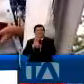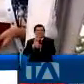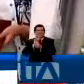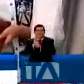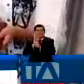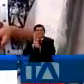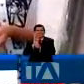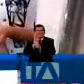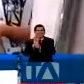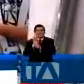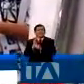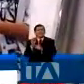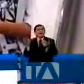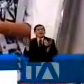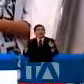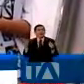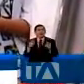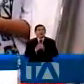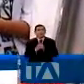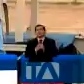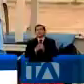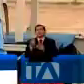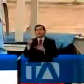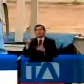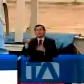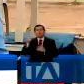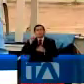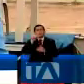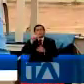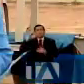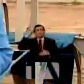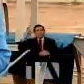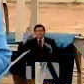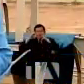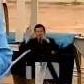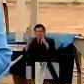la primera piedra para la construcción de una unidad de vigilancia comunitaria y de flagrancia.